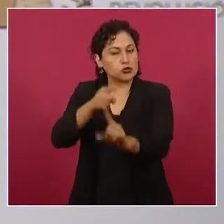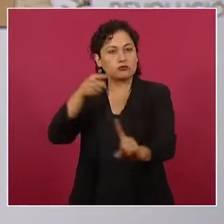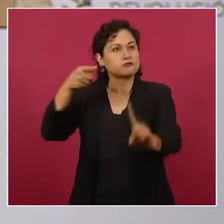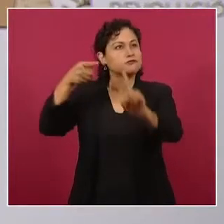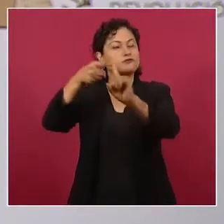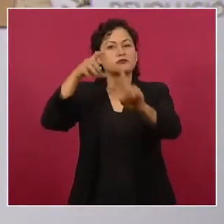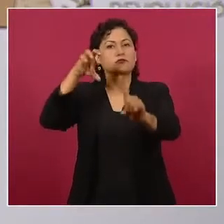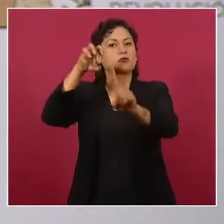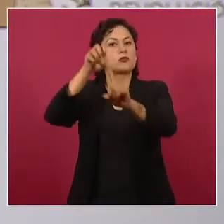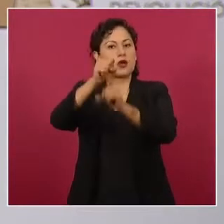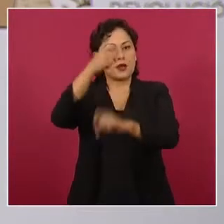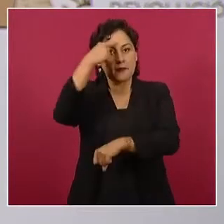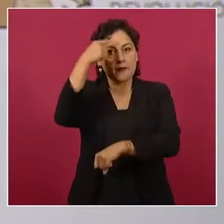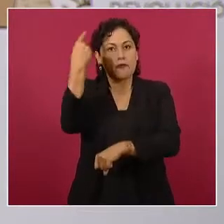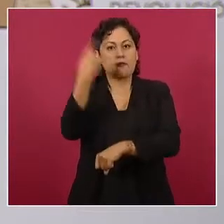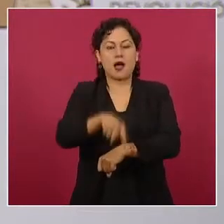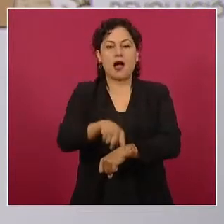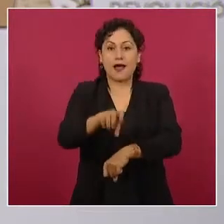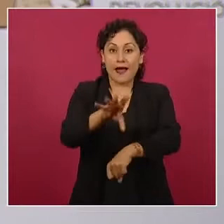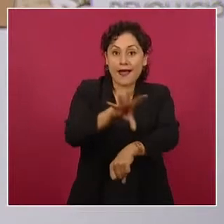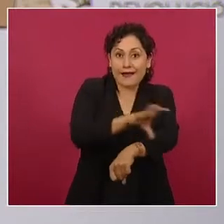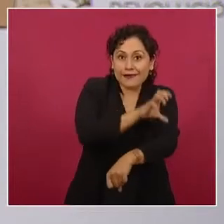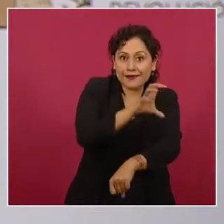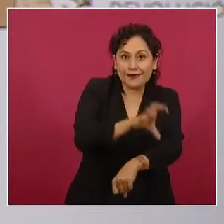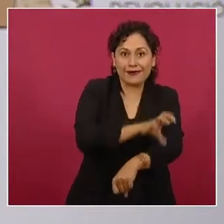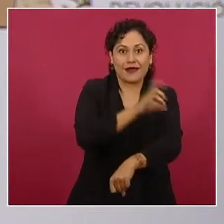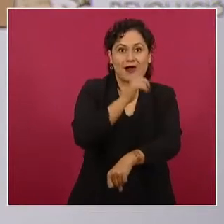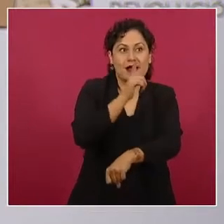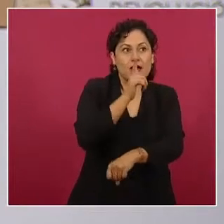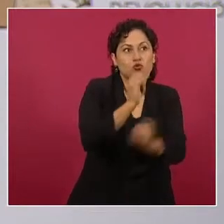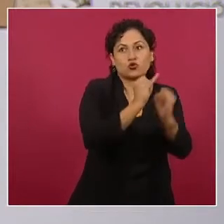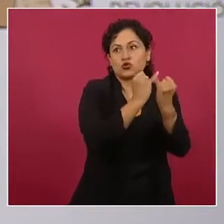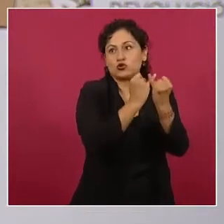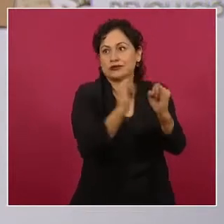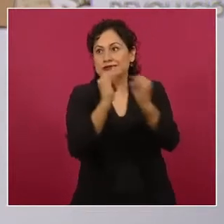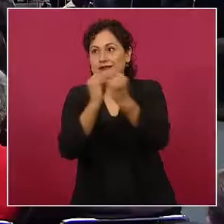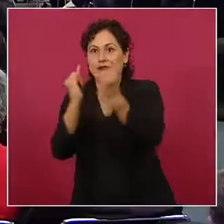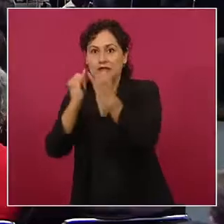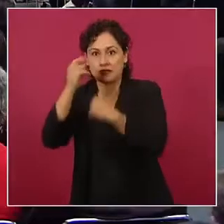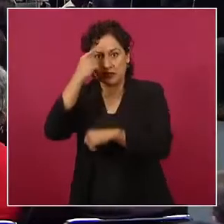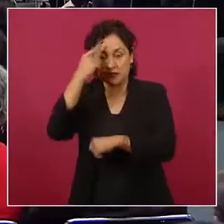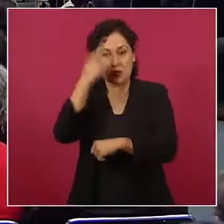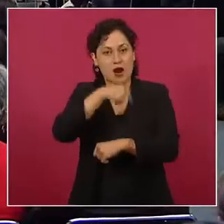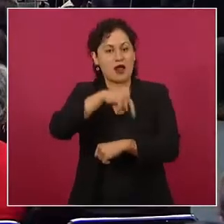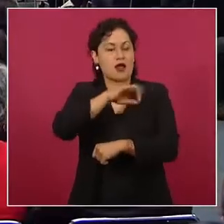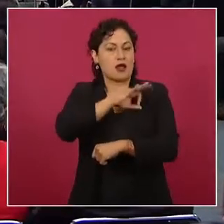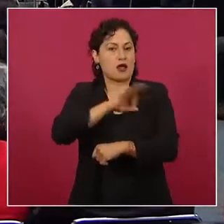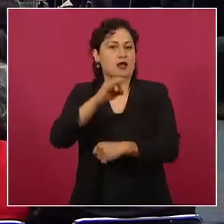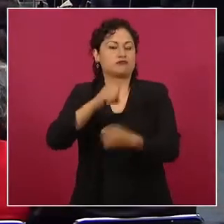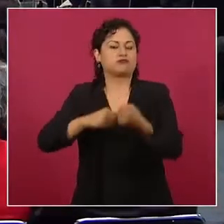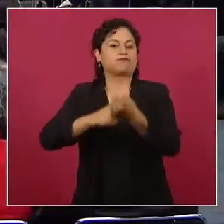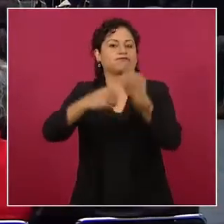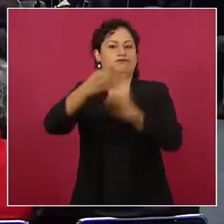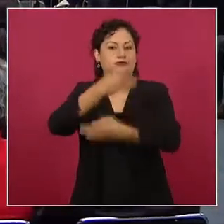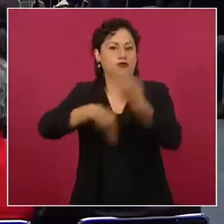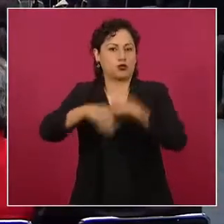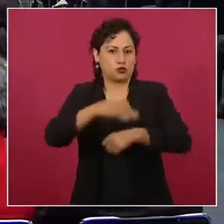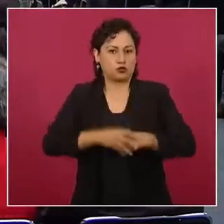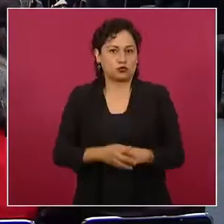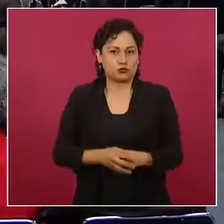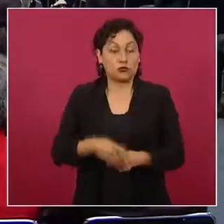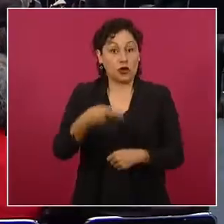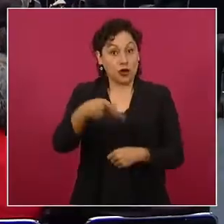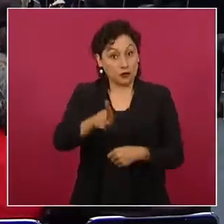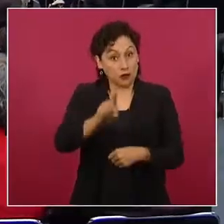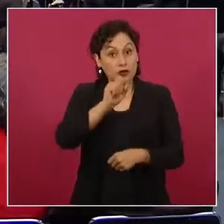seguridad energética con visión de futuro, pero sobre todo es una segunda